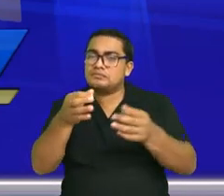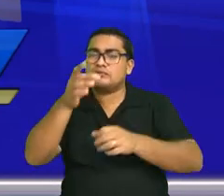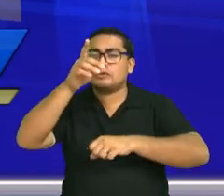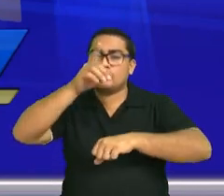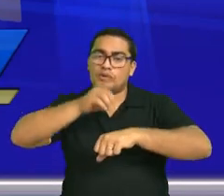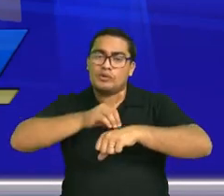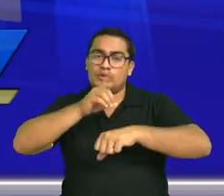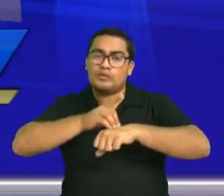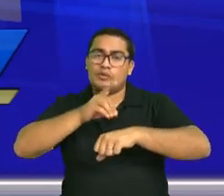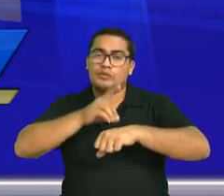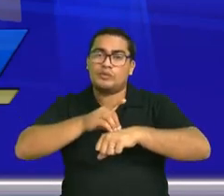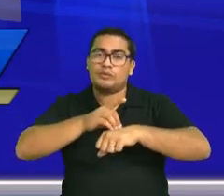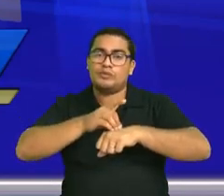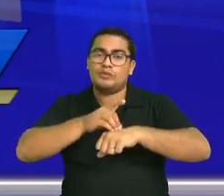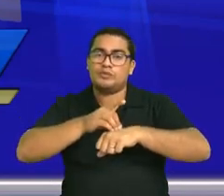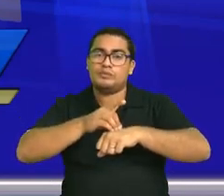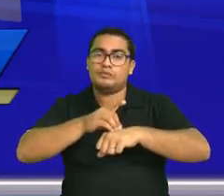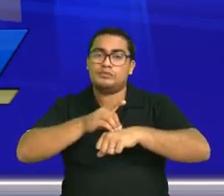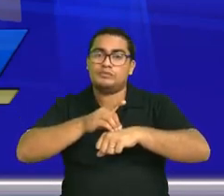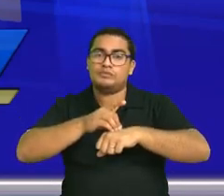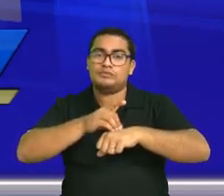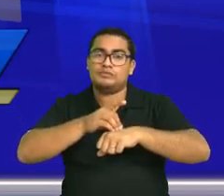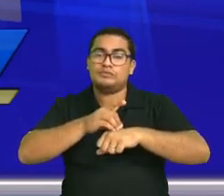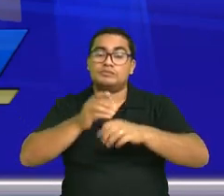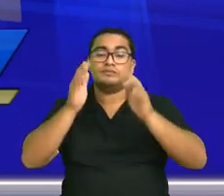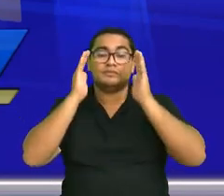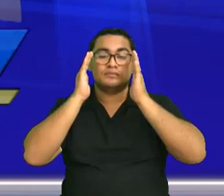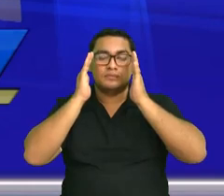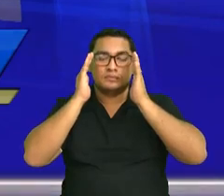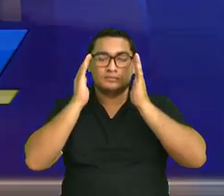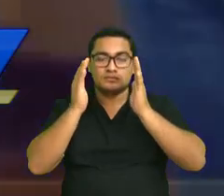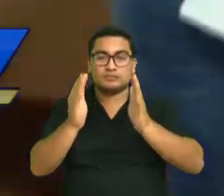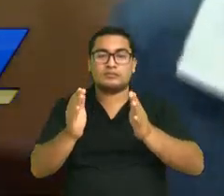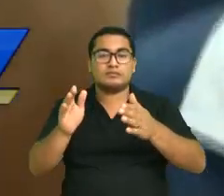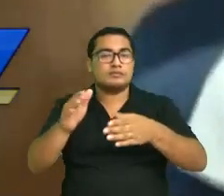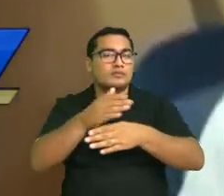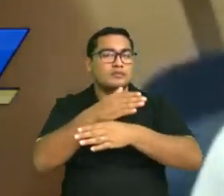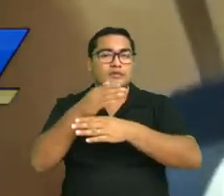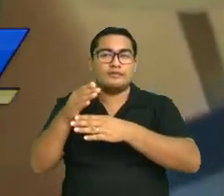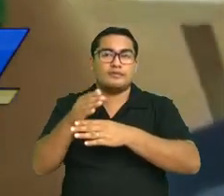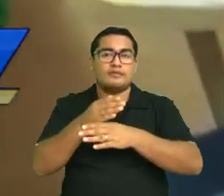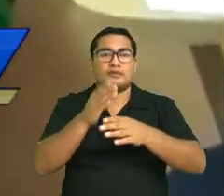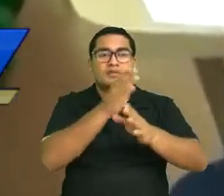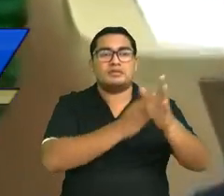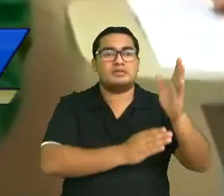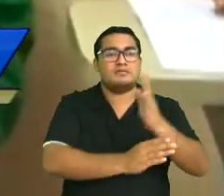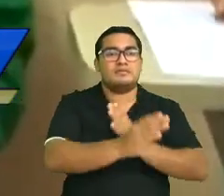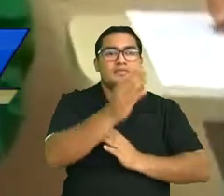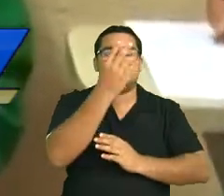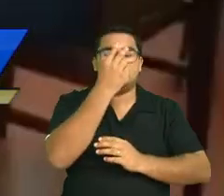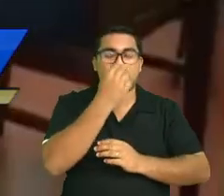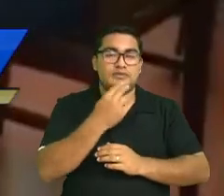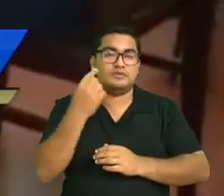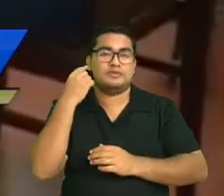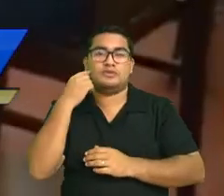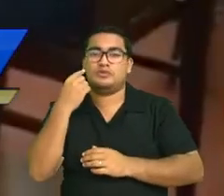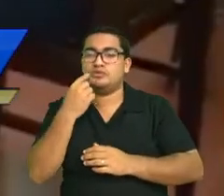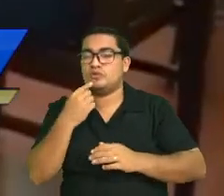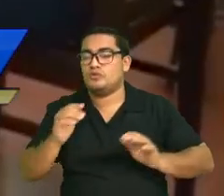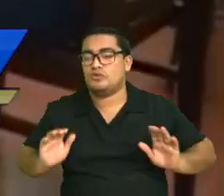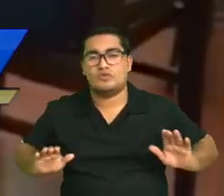parte, digamos, que tiene que ver con la atención, pues, a cada una de esas discapacidades que se encontraron